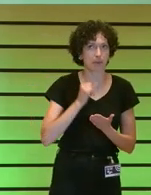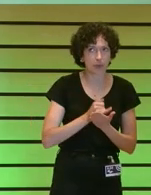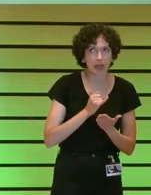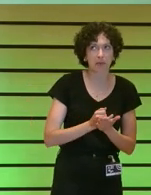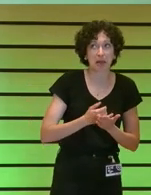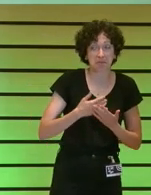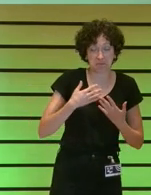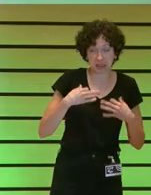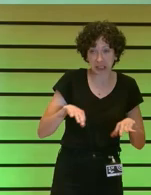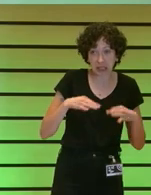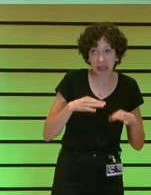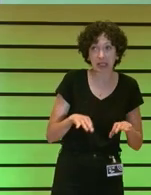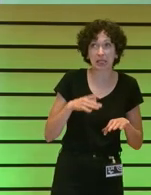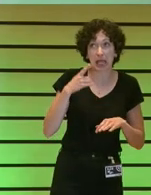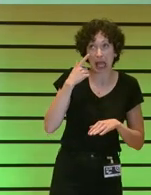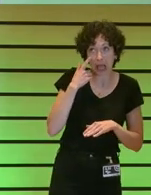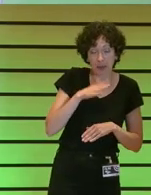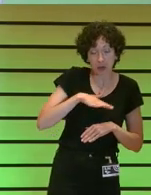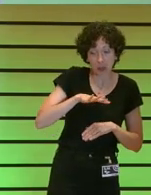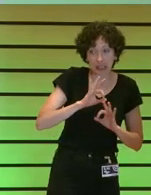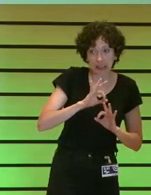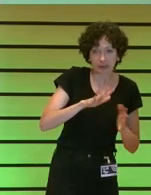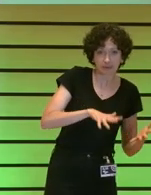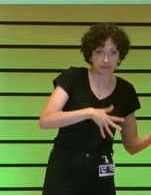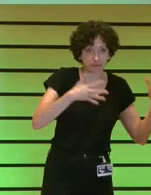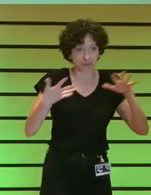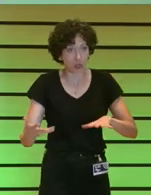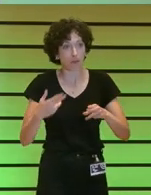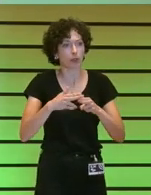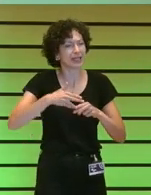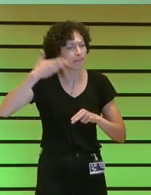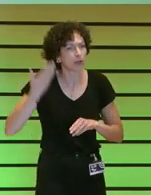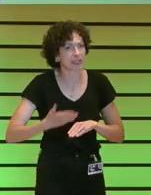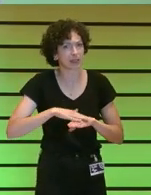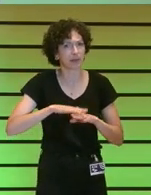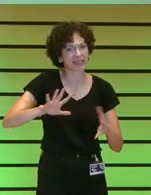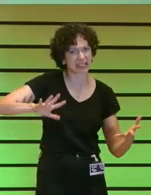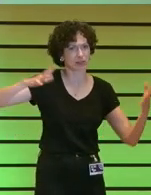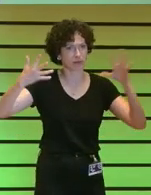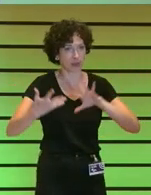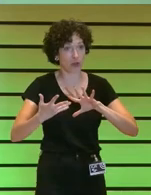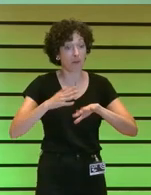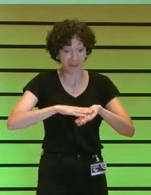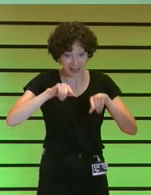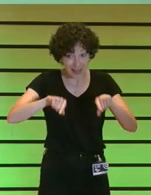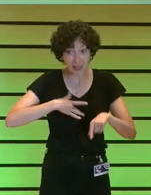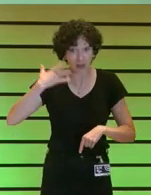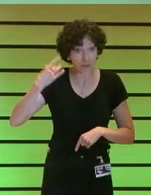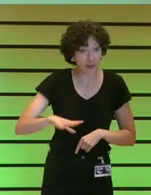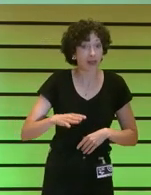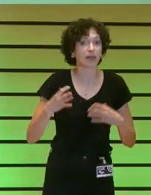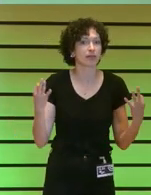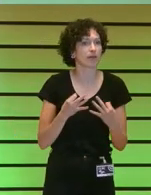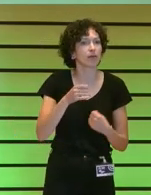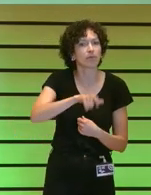demostrativas en un ámbito determinado a grandes políticas de transformación y para que eso sea posible tienen que ser